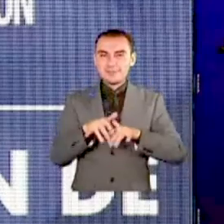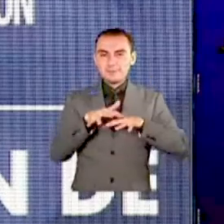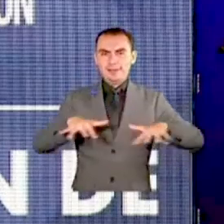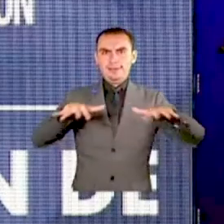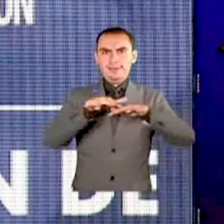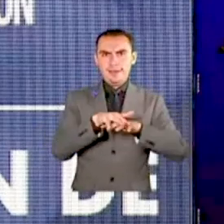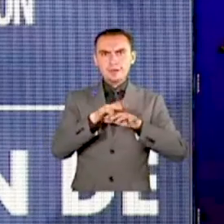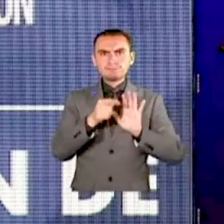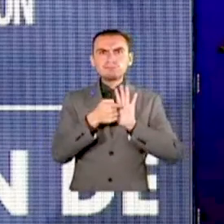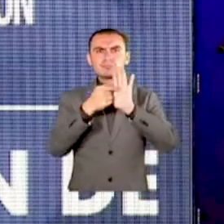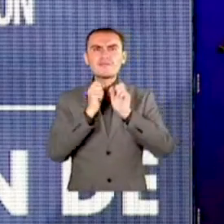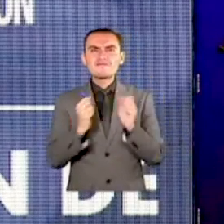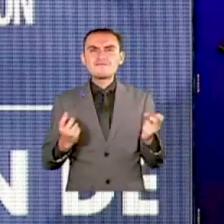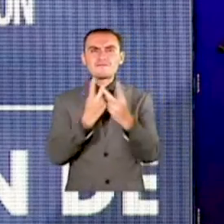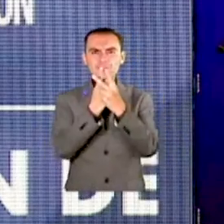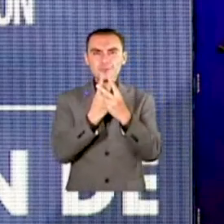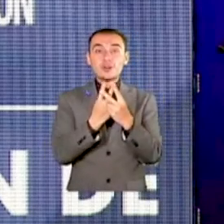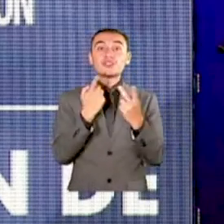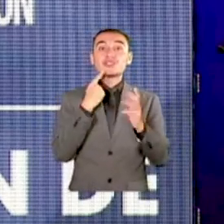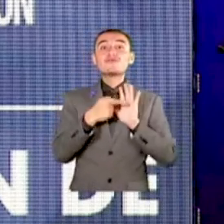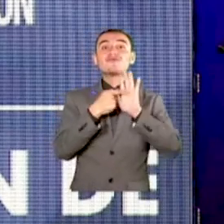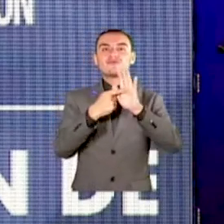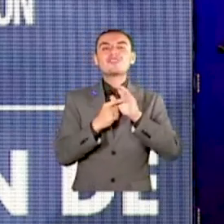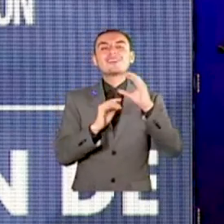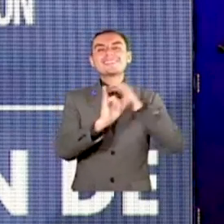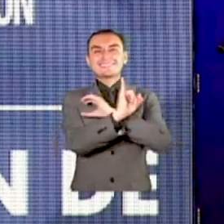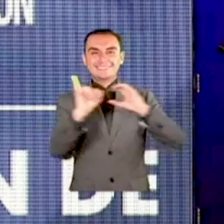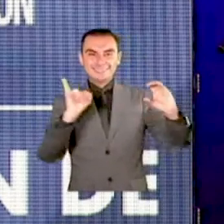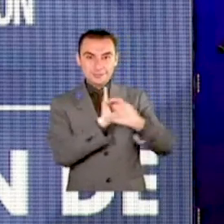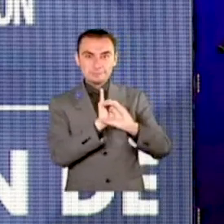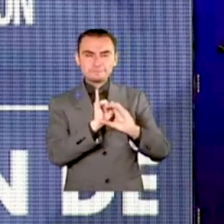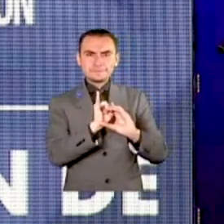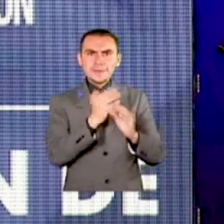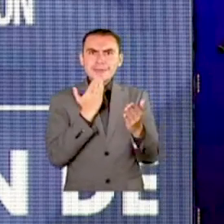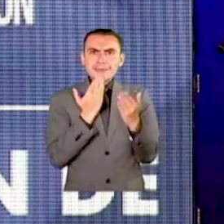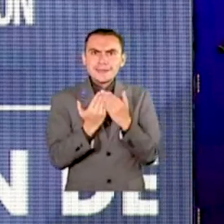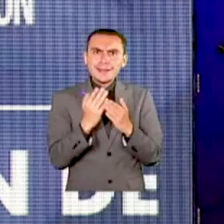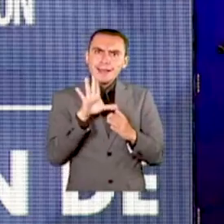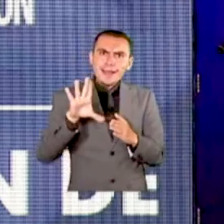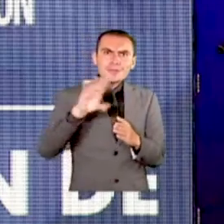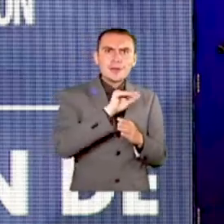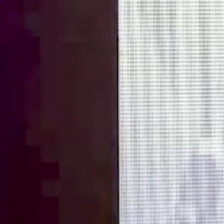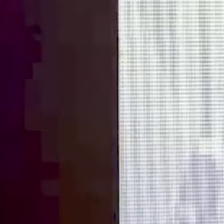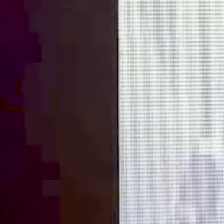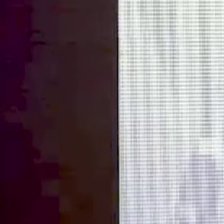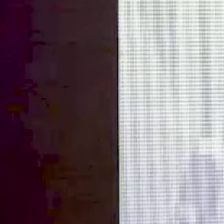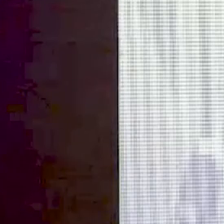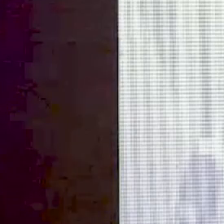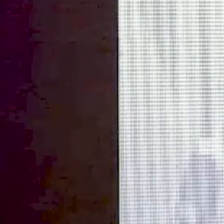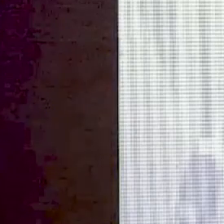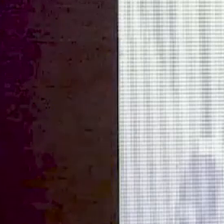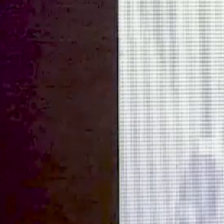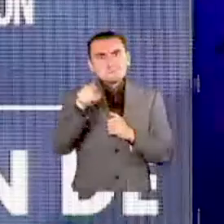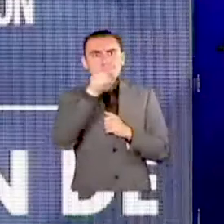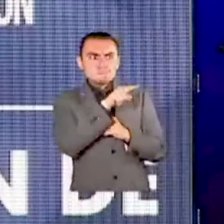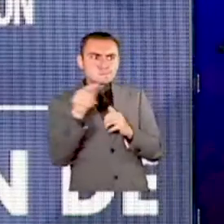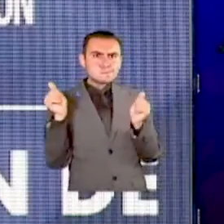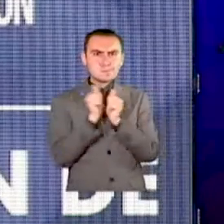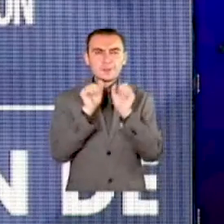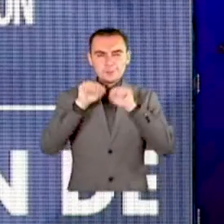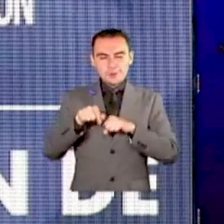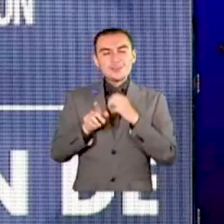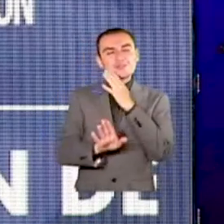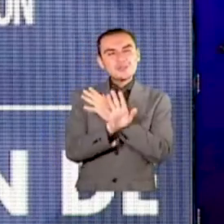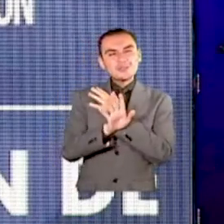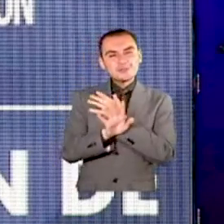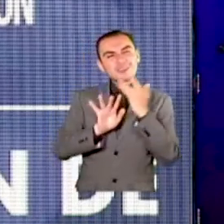finalizada esta transmisión en vivo y en directo por el canal institucional. Agradecemos a todas las personas que nos acompañan, que sigan